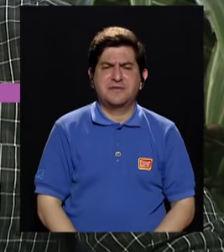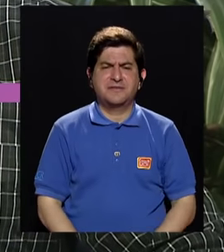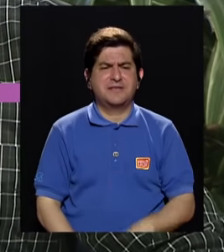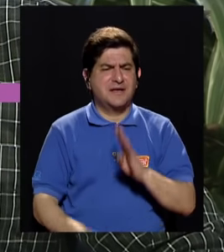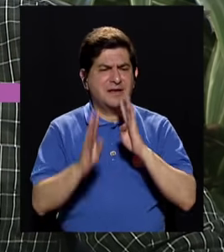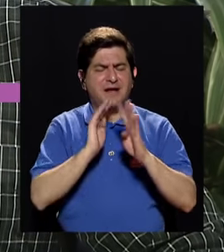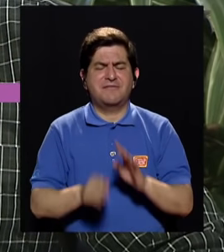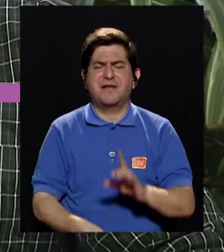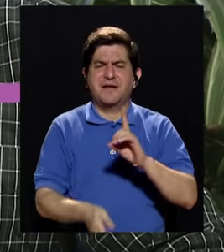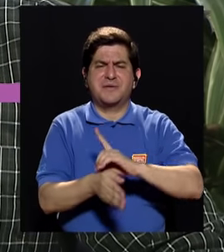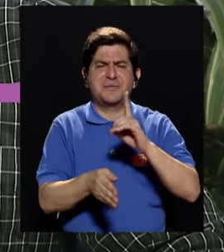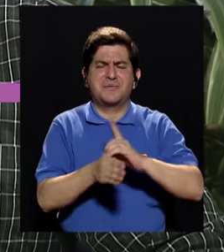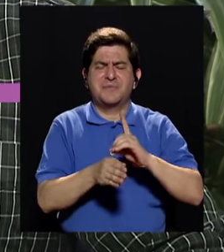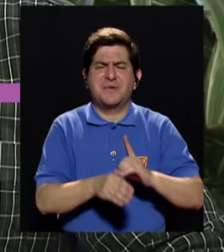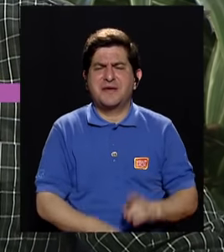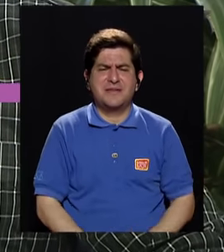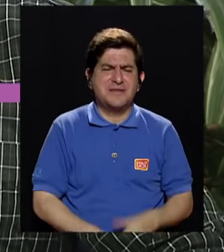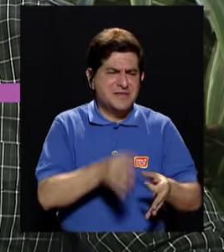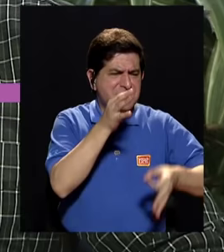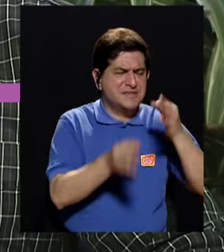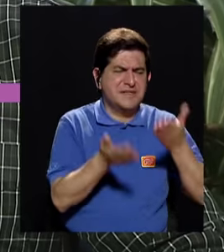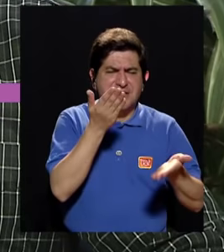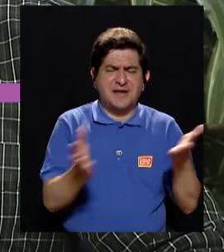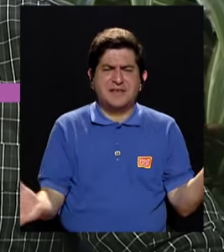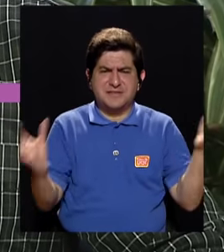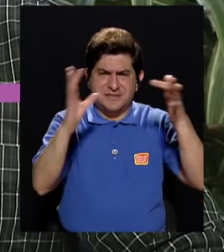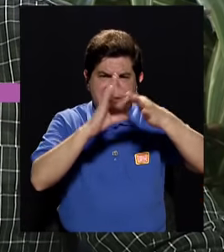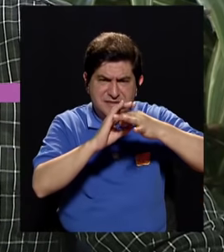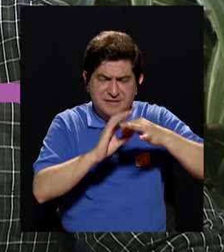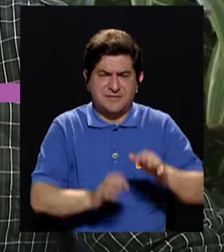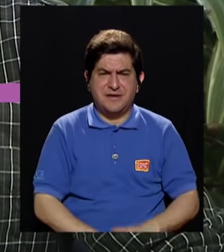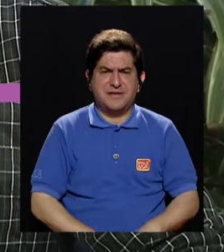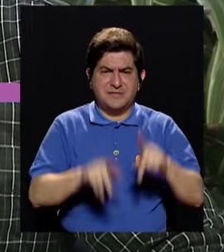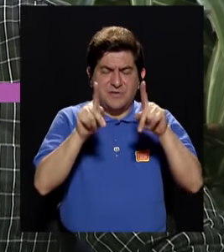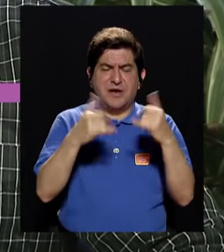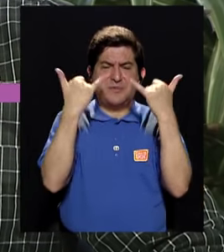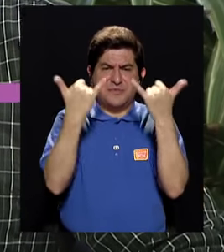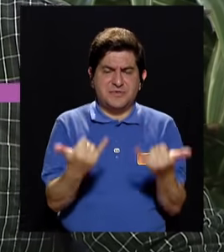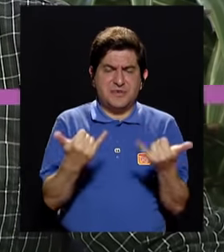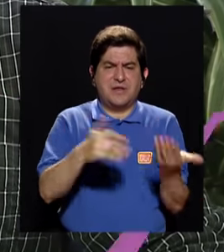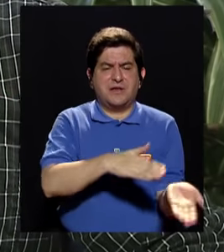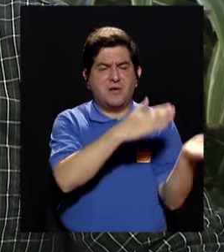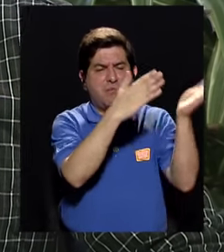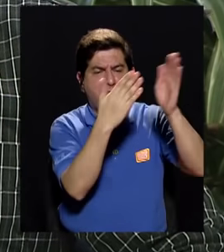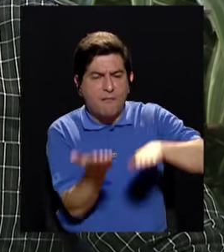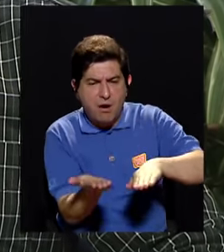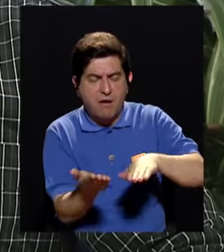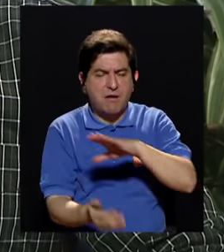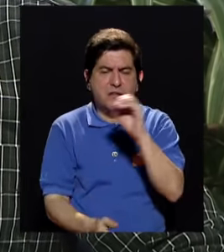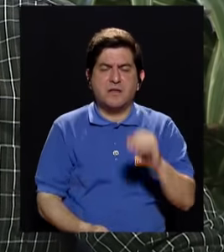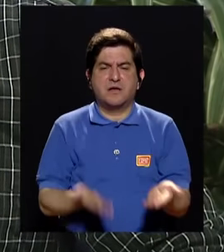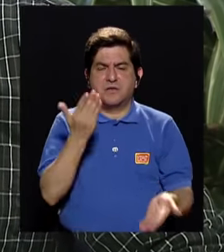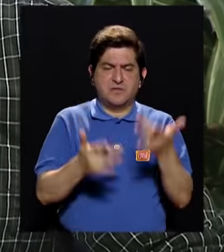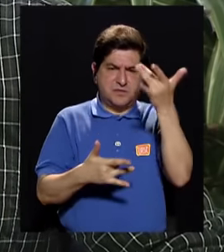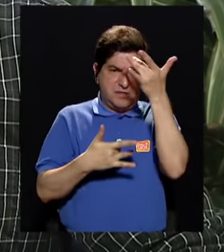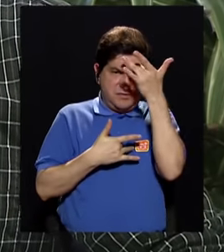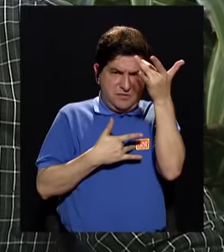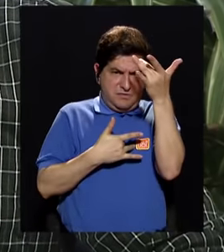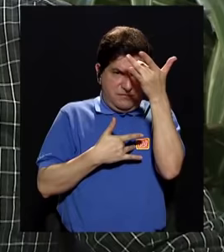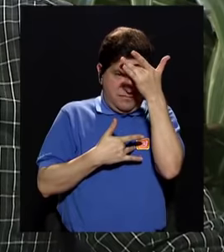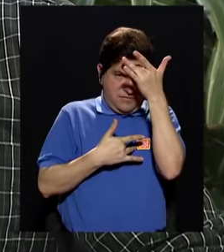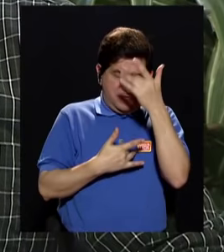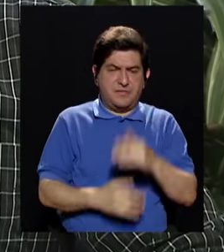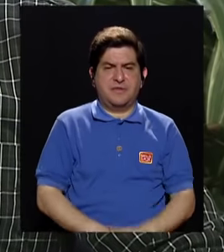uno habla de Medicina forense lo relaciona mucho a a a personas ya muertas o a patología